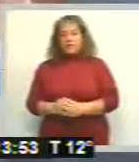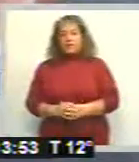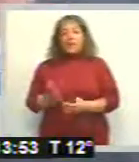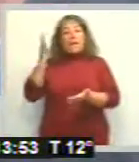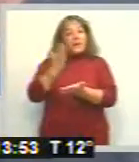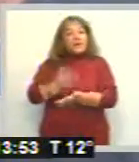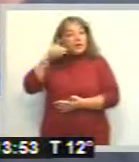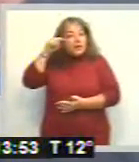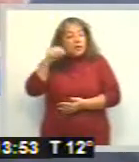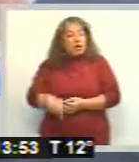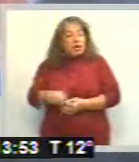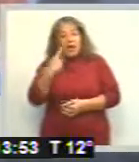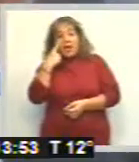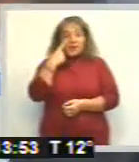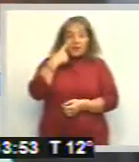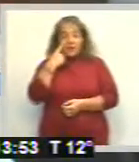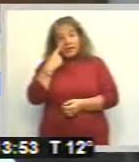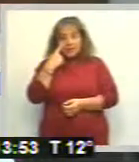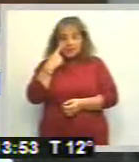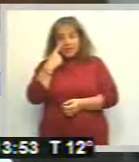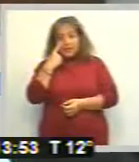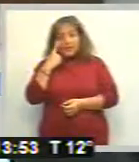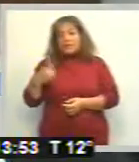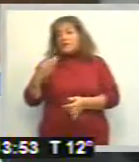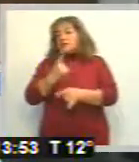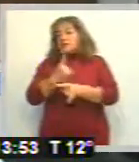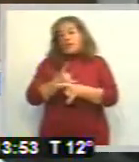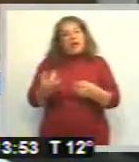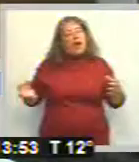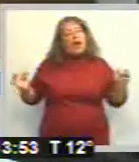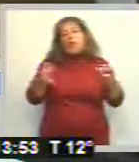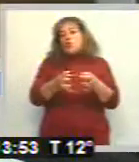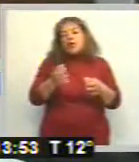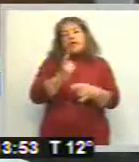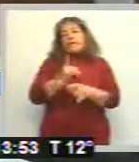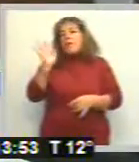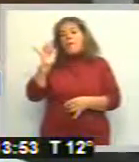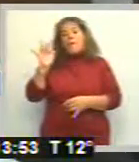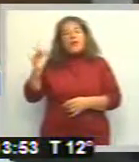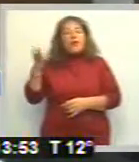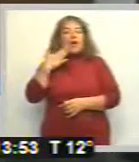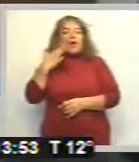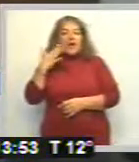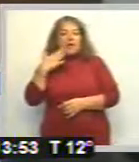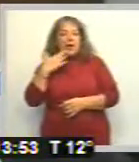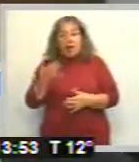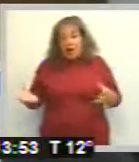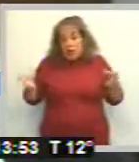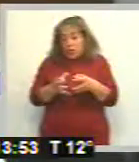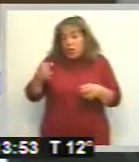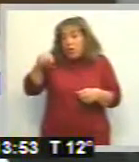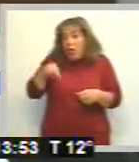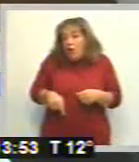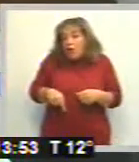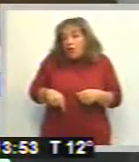Desde hoy, el intendente Miguel Issa, normalmente las reuniones de gabinete se hacen los miércoles por la tarde. La reunión de hoy va